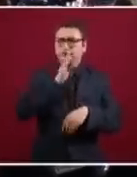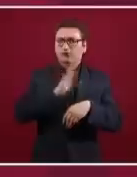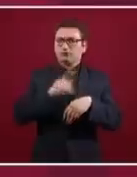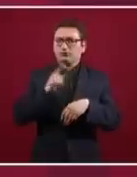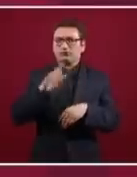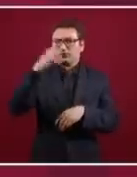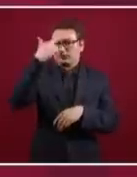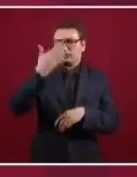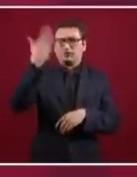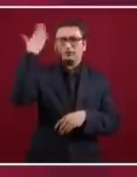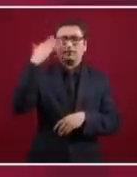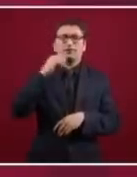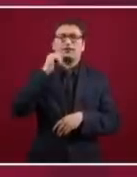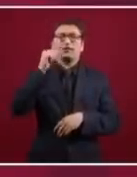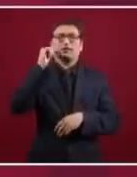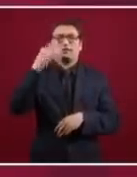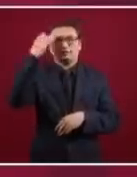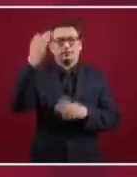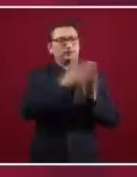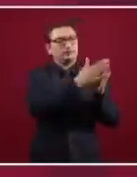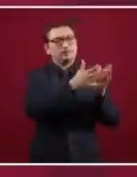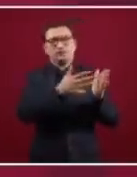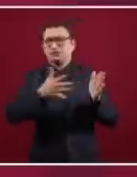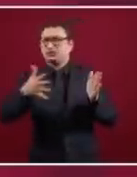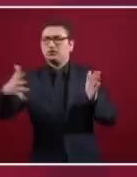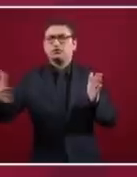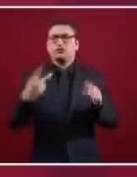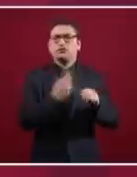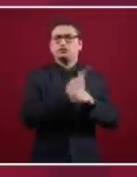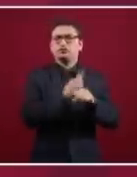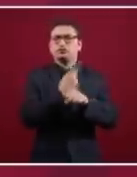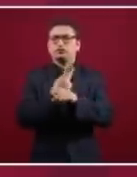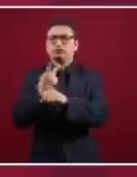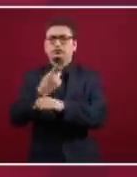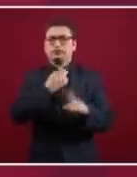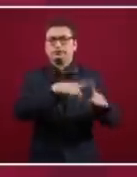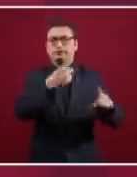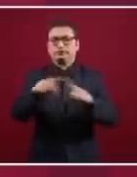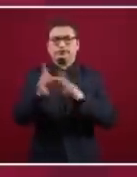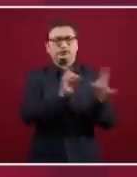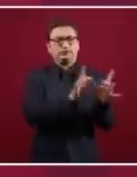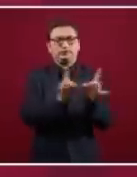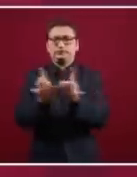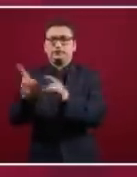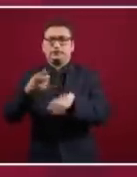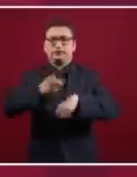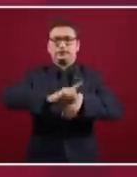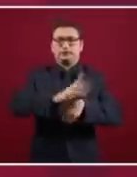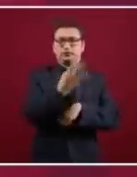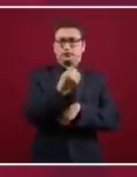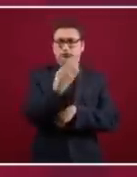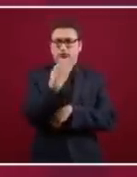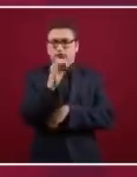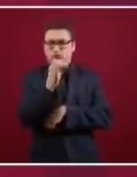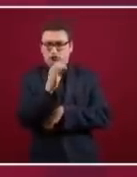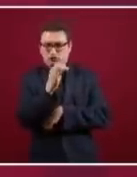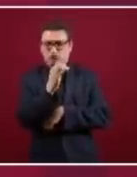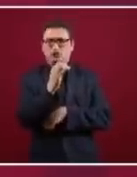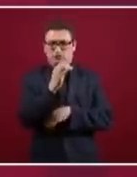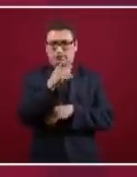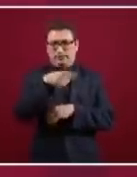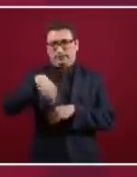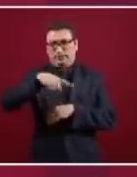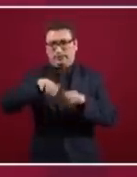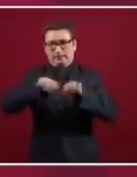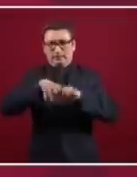presentamos la línea de tiempo donde se establece desde el día 9 de octubre que va este